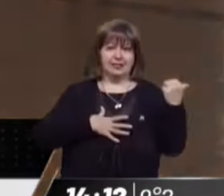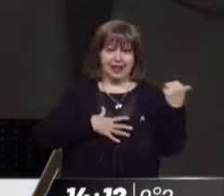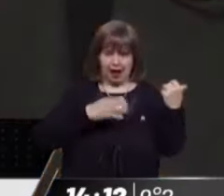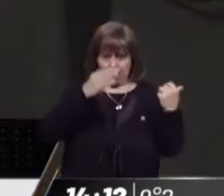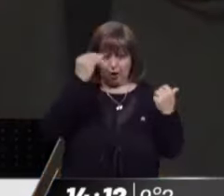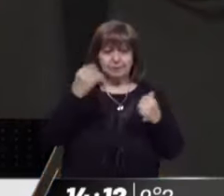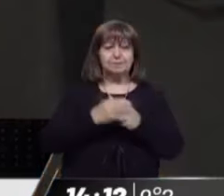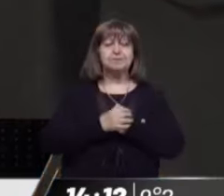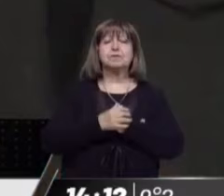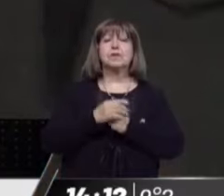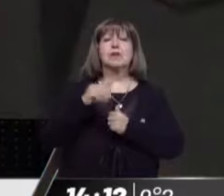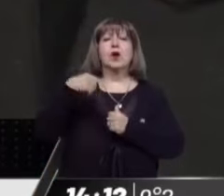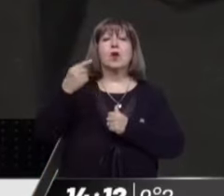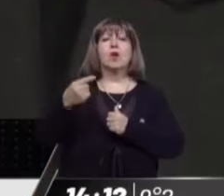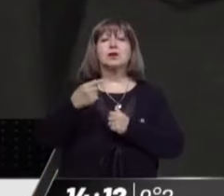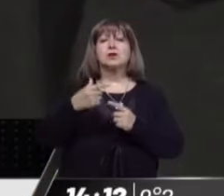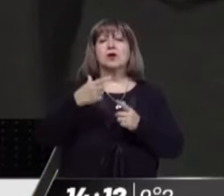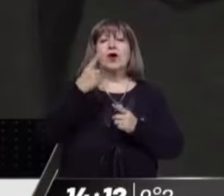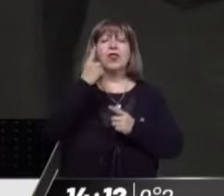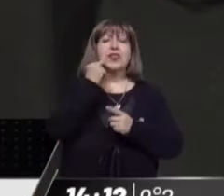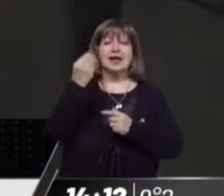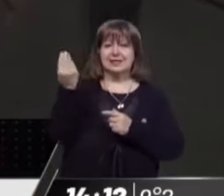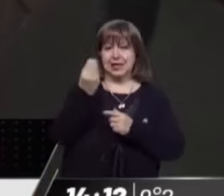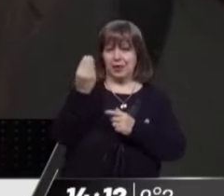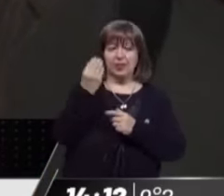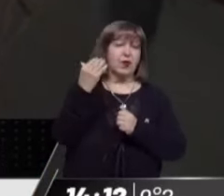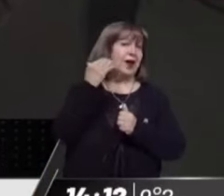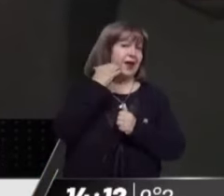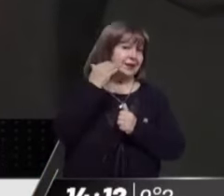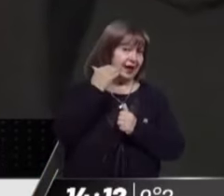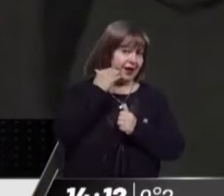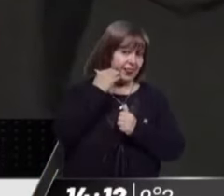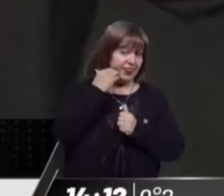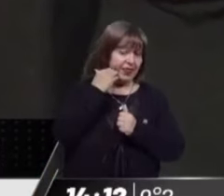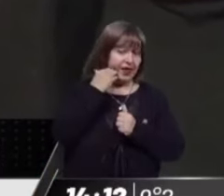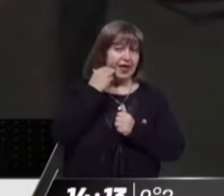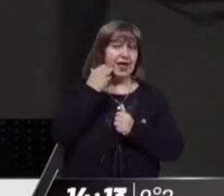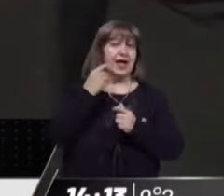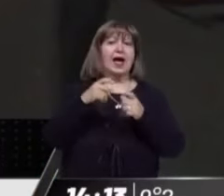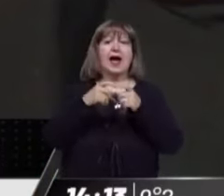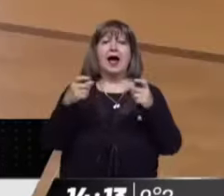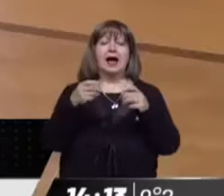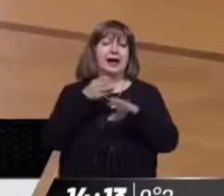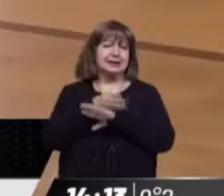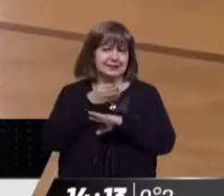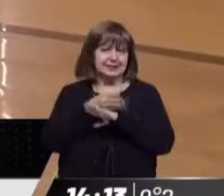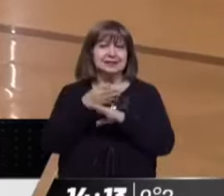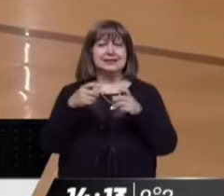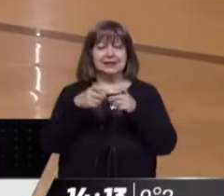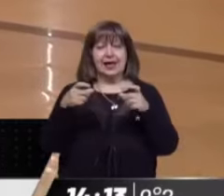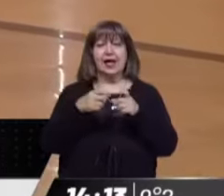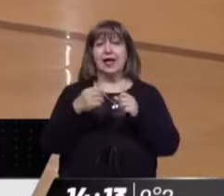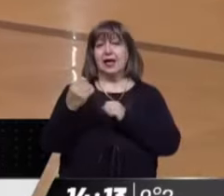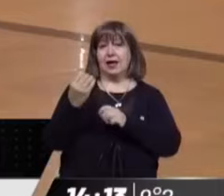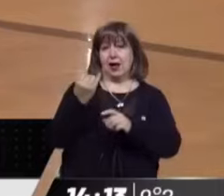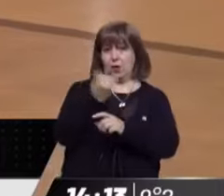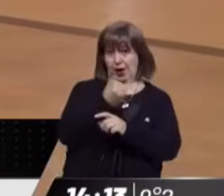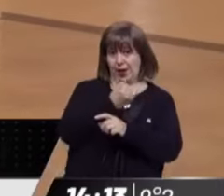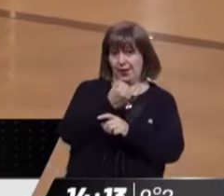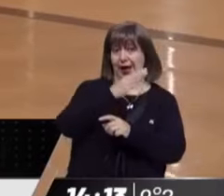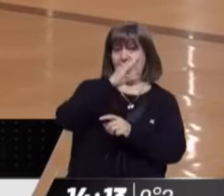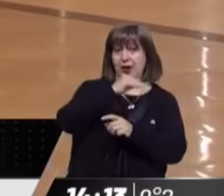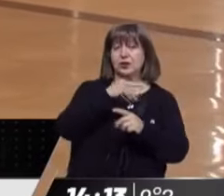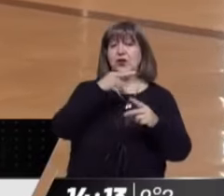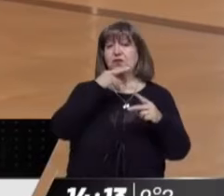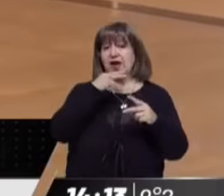Eso se desarrollará, los seminarios, el día sábado por la tarde, que sí tiene un monto, pero muy accesible. El día jueves por la noche,